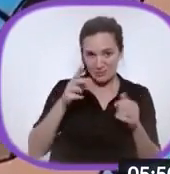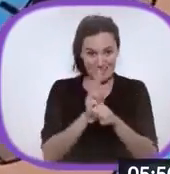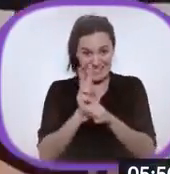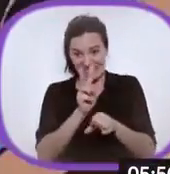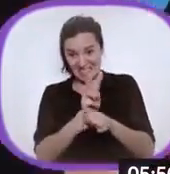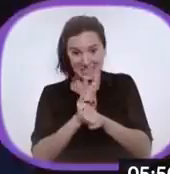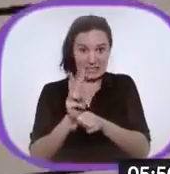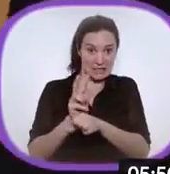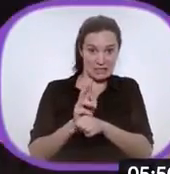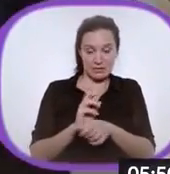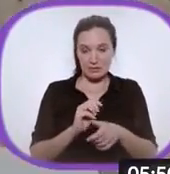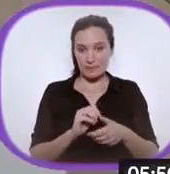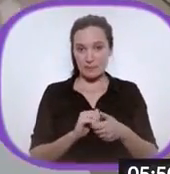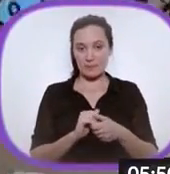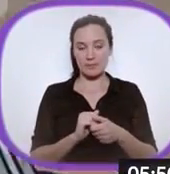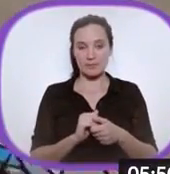¡Cuidado!